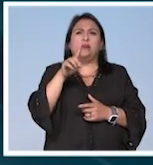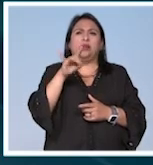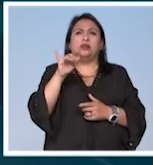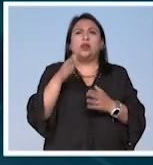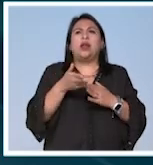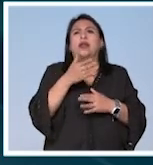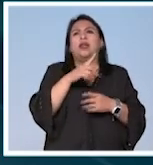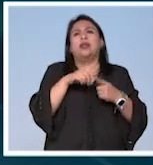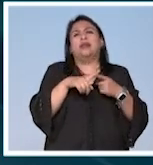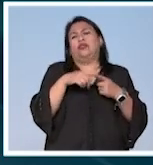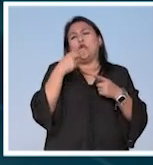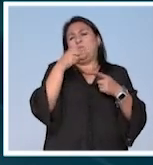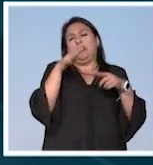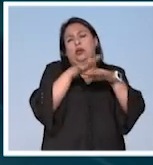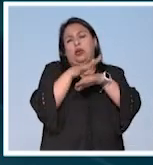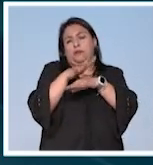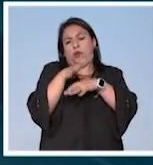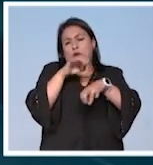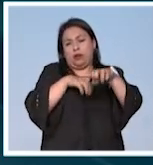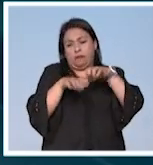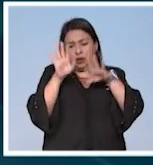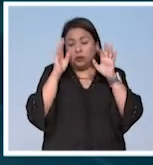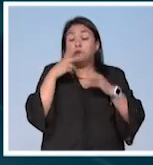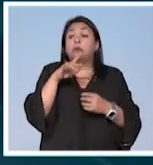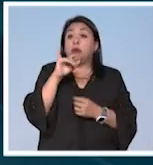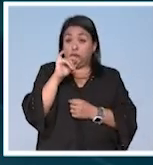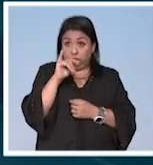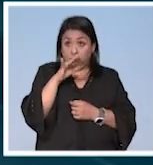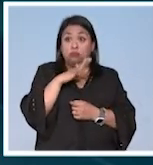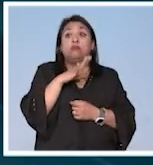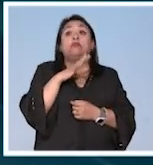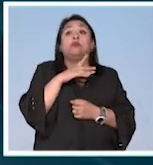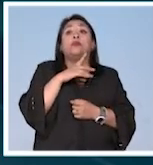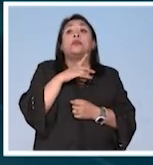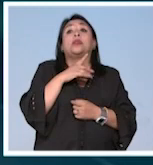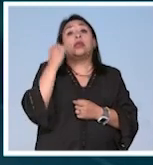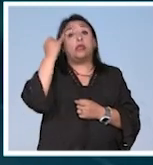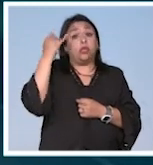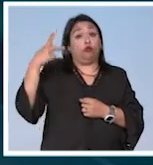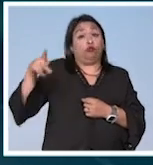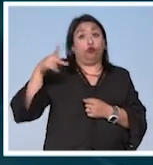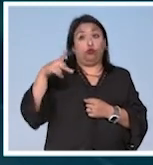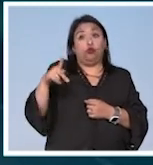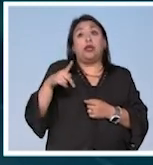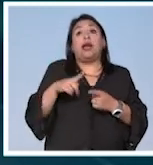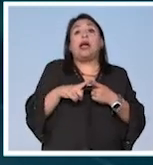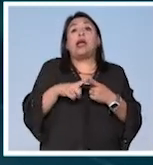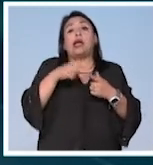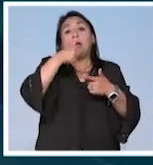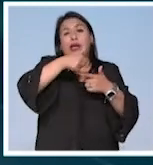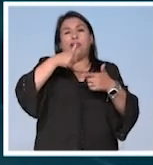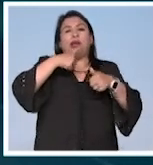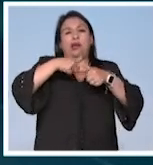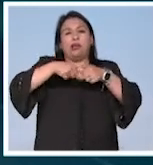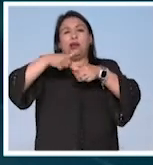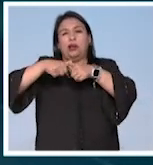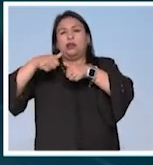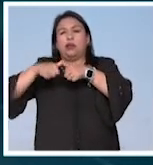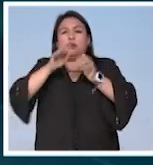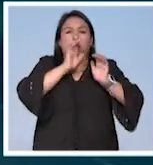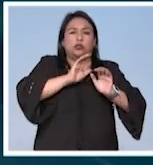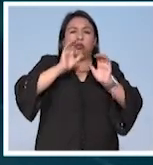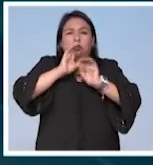polidor después Fue polyram entonces se sí se hizo una una fue idea de él se hizo una canción por cada letra